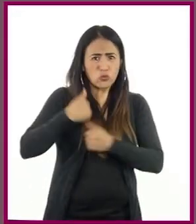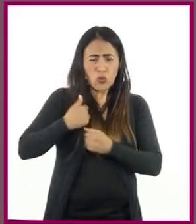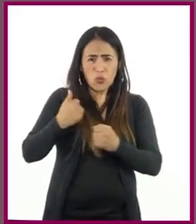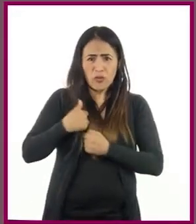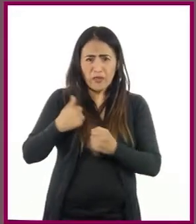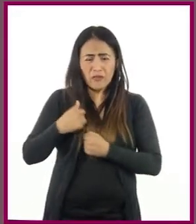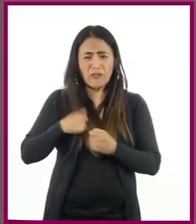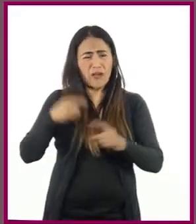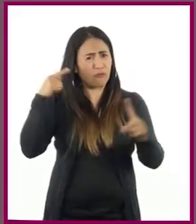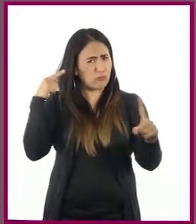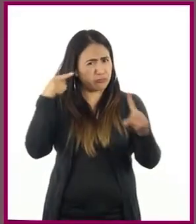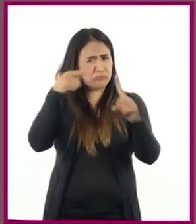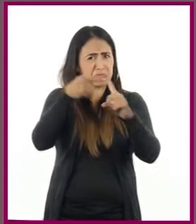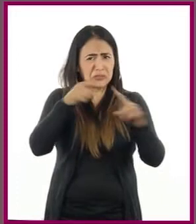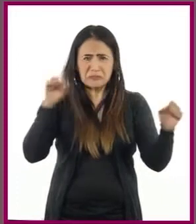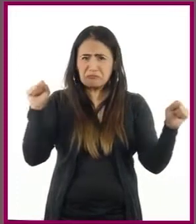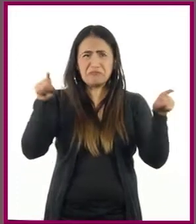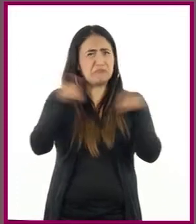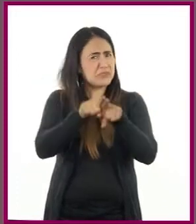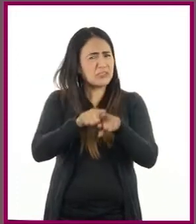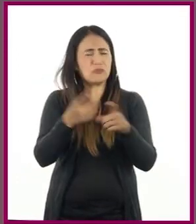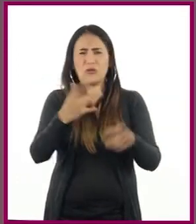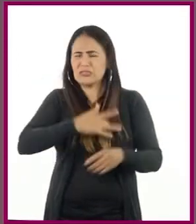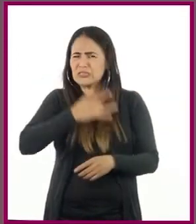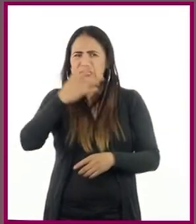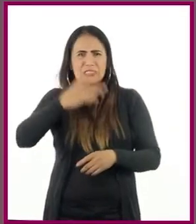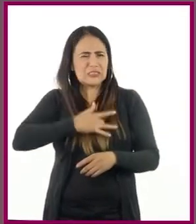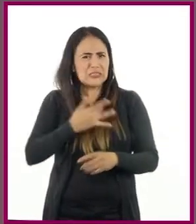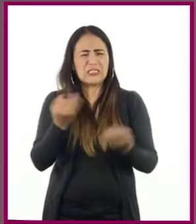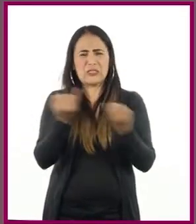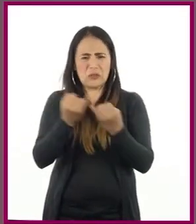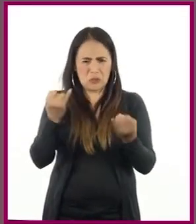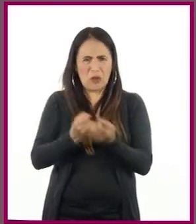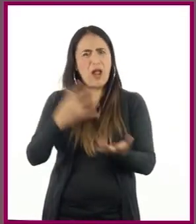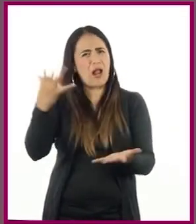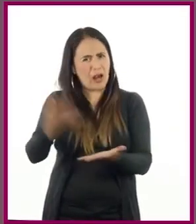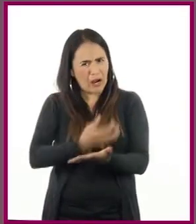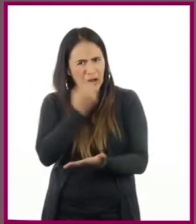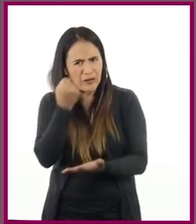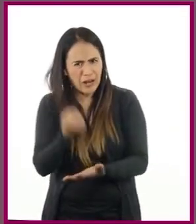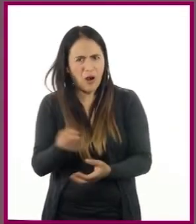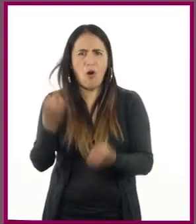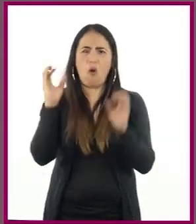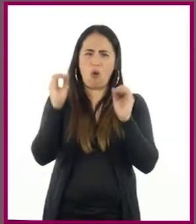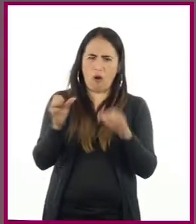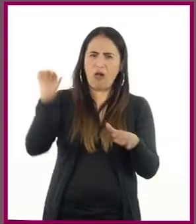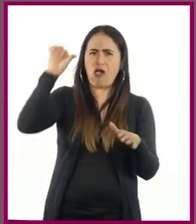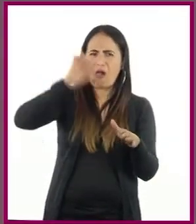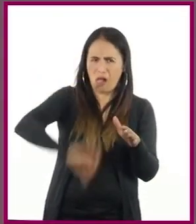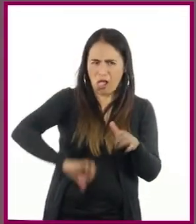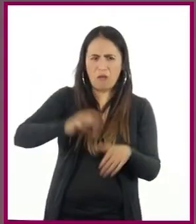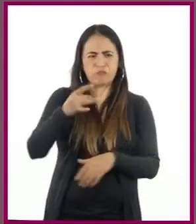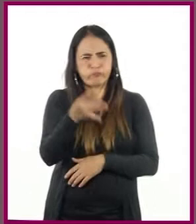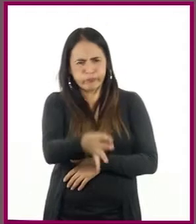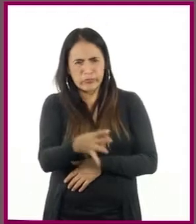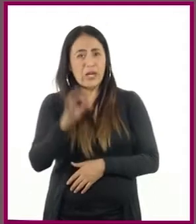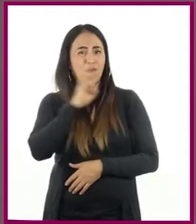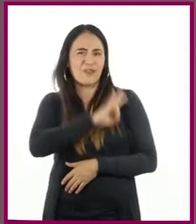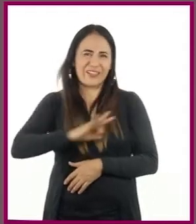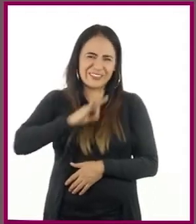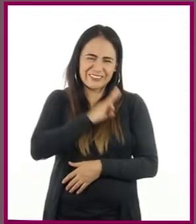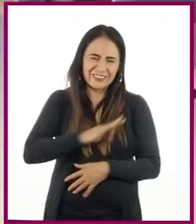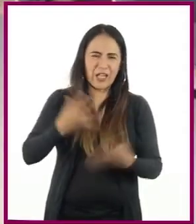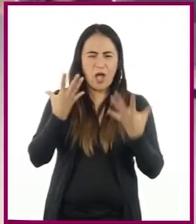un destino, compartimos las vicisitudes, las derrotas y las victorias, la dicha y el sufrimiento, las pérdidas y